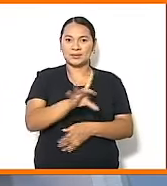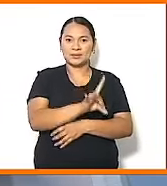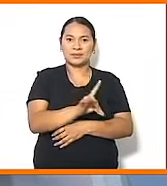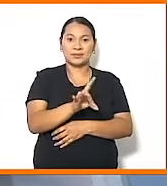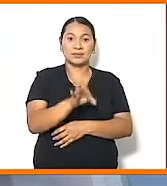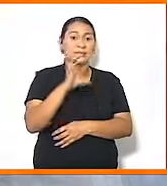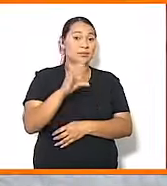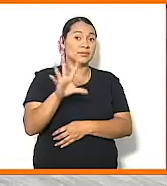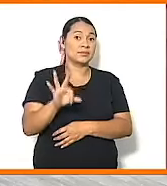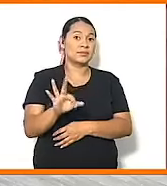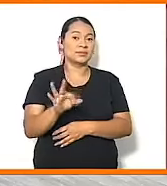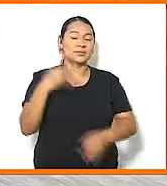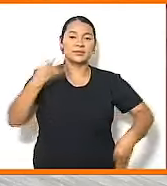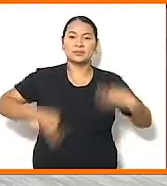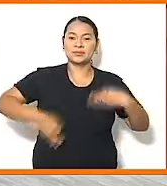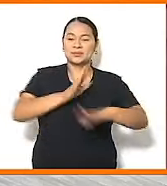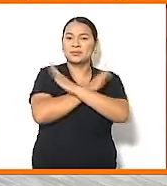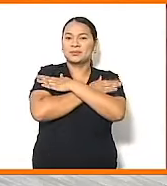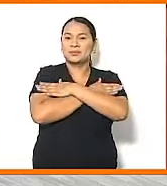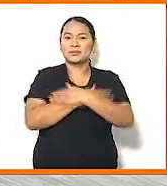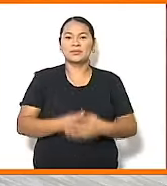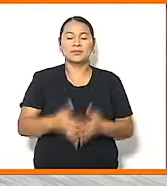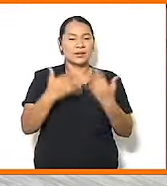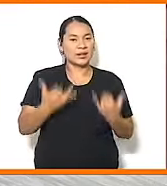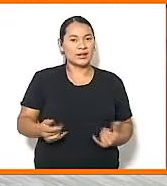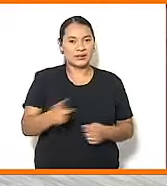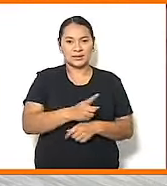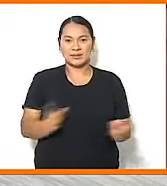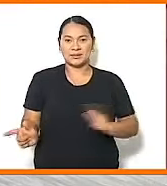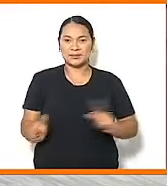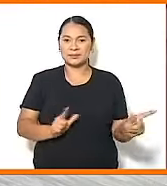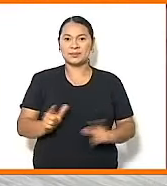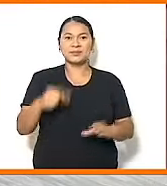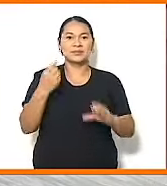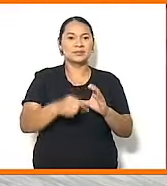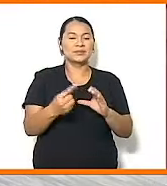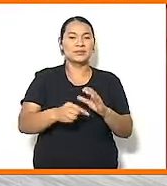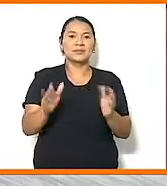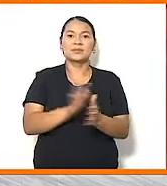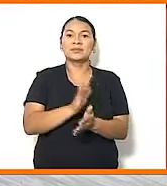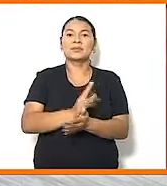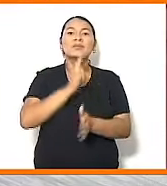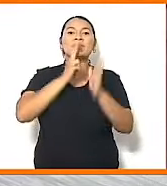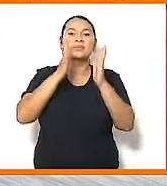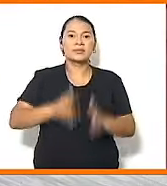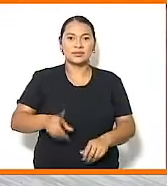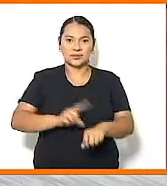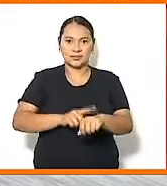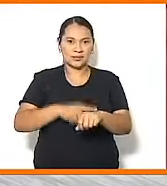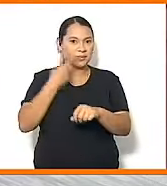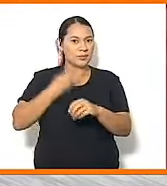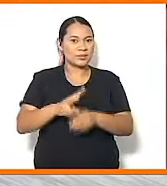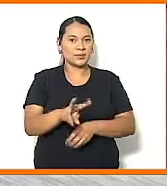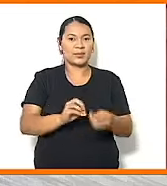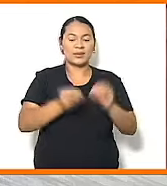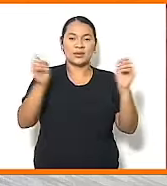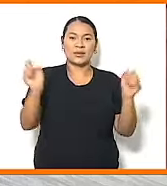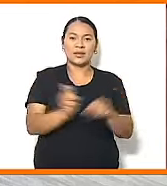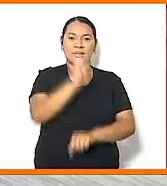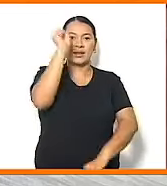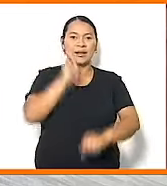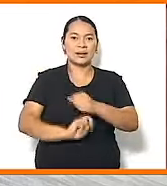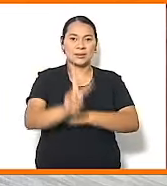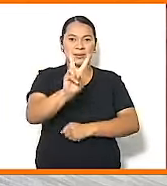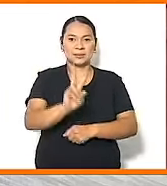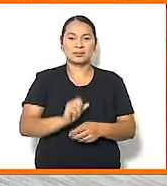819, felicidades. Ahora sí, tenés esa catrachada en mano, porque vamos a conocer cuáles van a ser esos dos números ganadores junto a